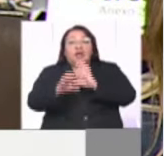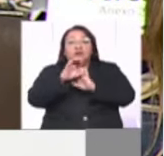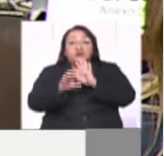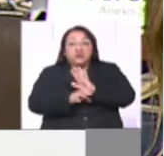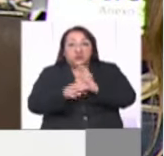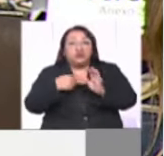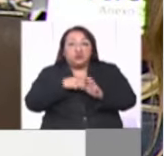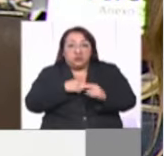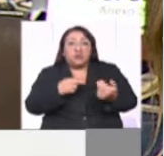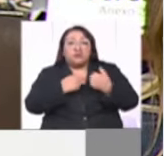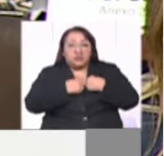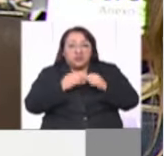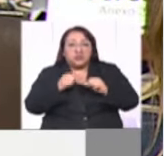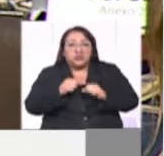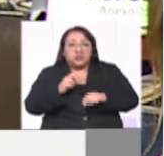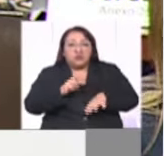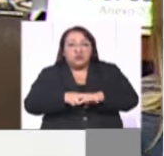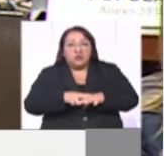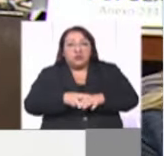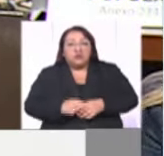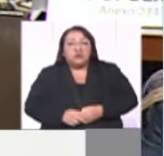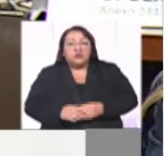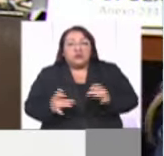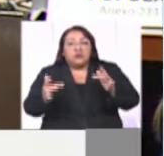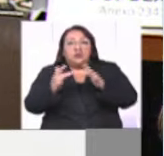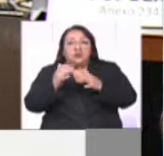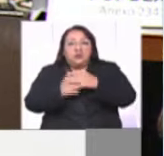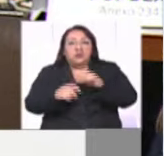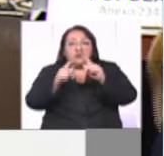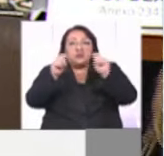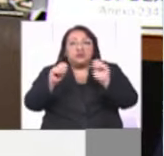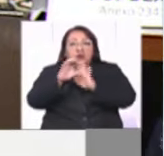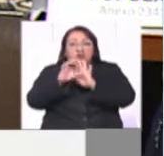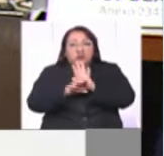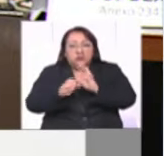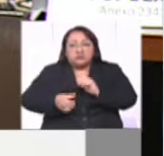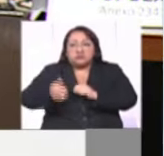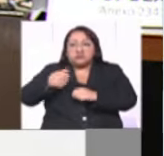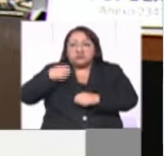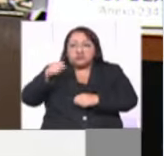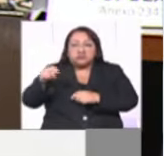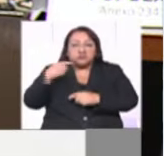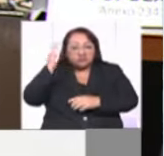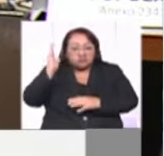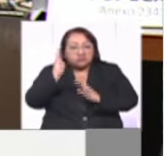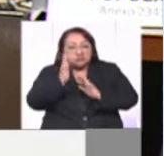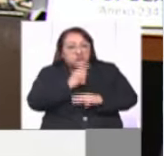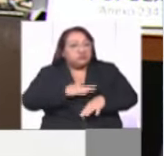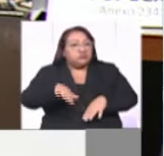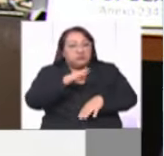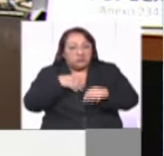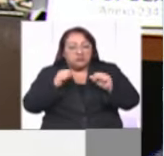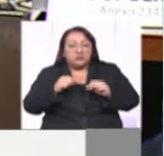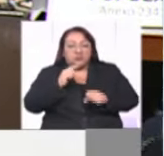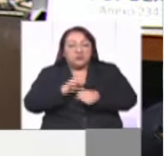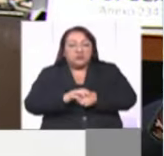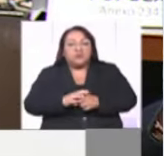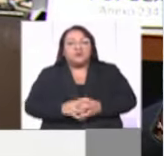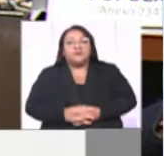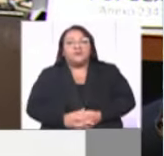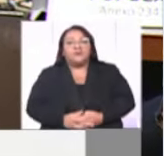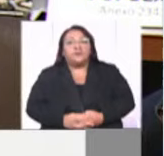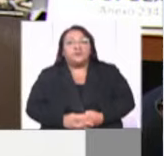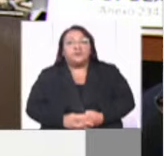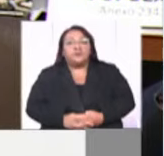Estado, por jurisprudencia vinculante del Tribunal Constitucional y de la Corte Suprema de la República. Pero ese